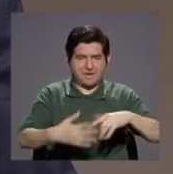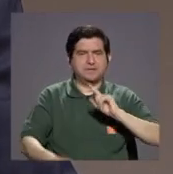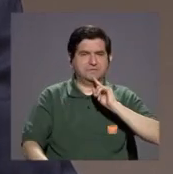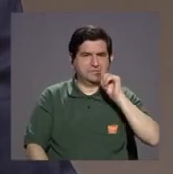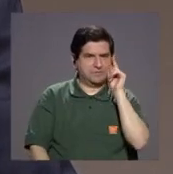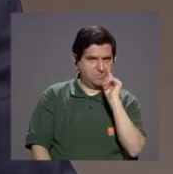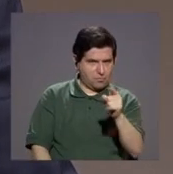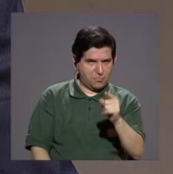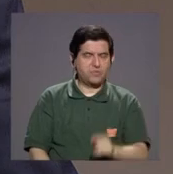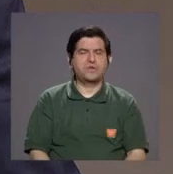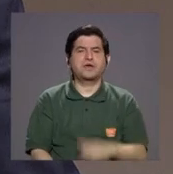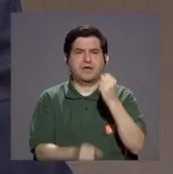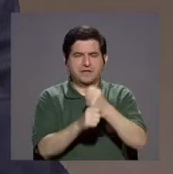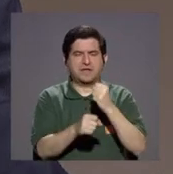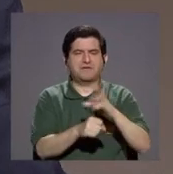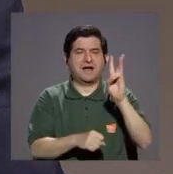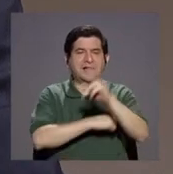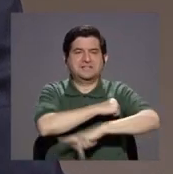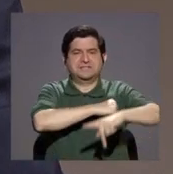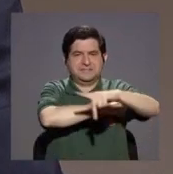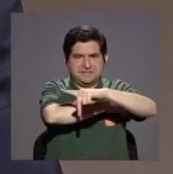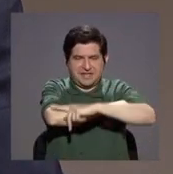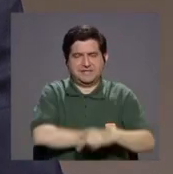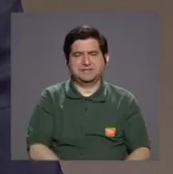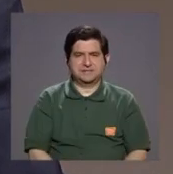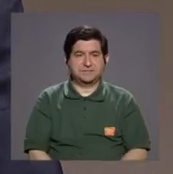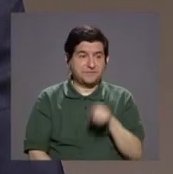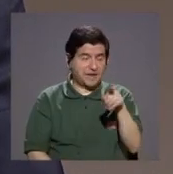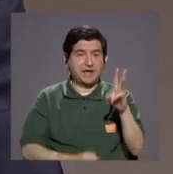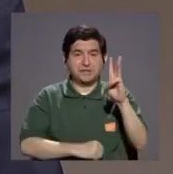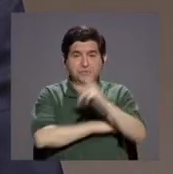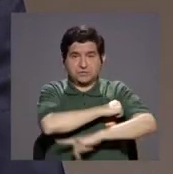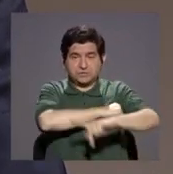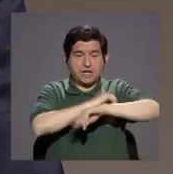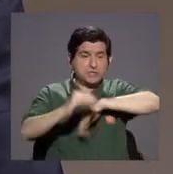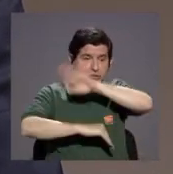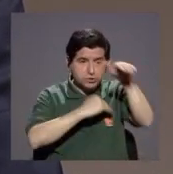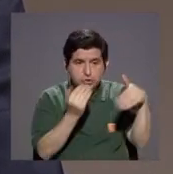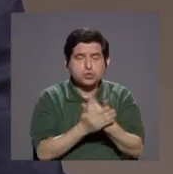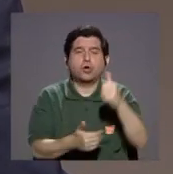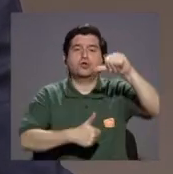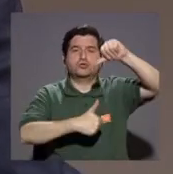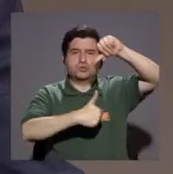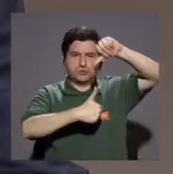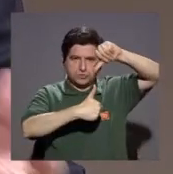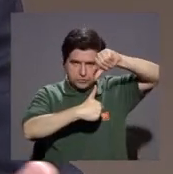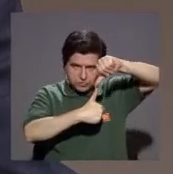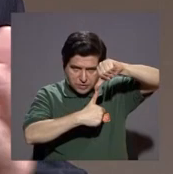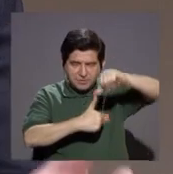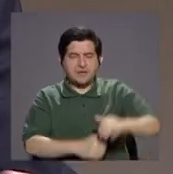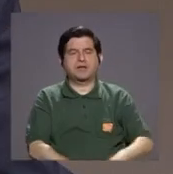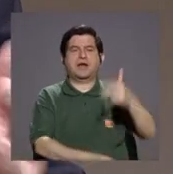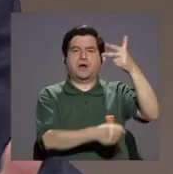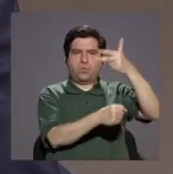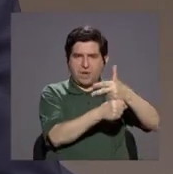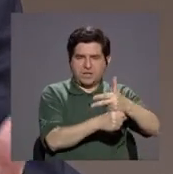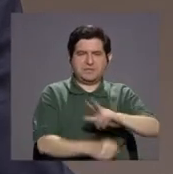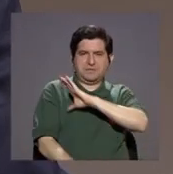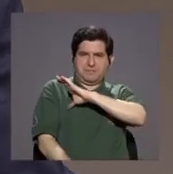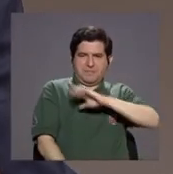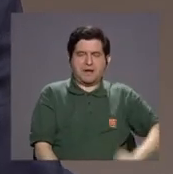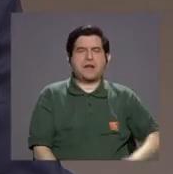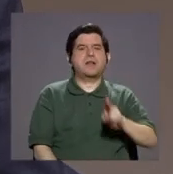lo dice juan rafael opera en seis países esos seis países son todos los países de centroamérica guatemala el salvador